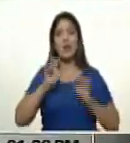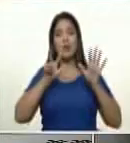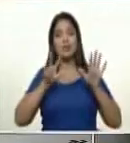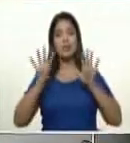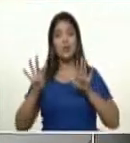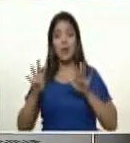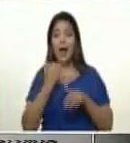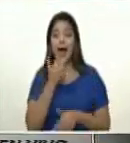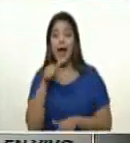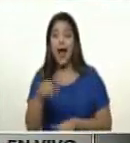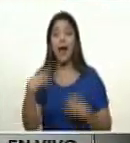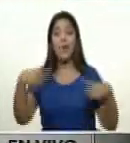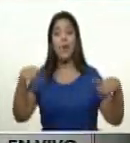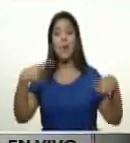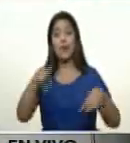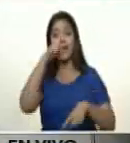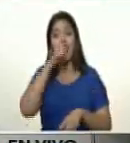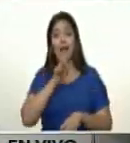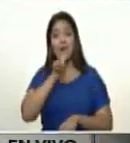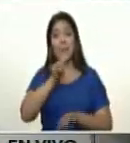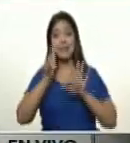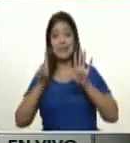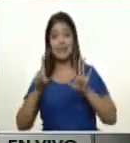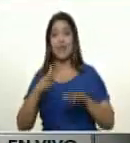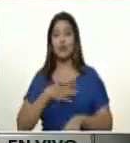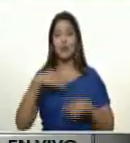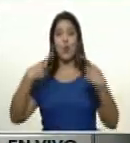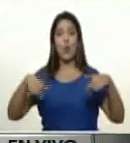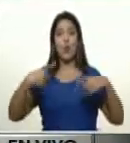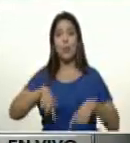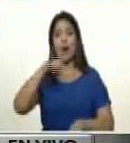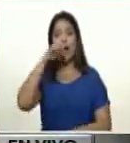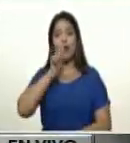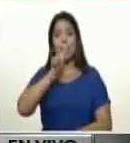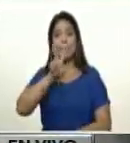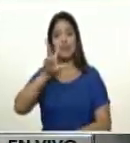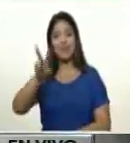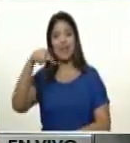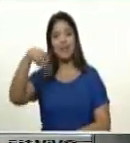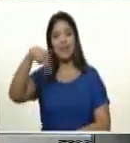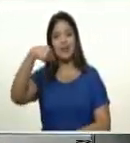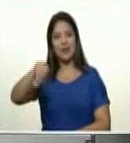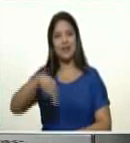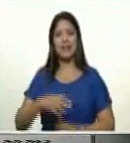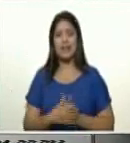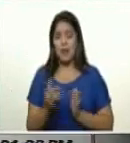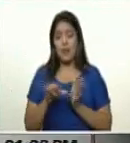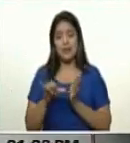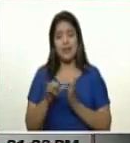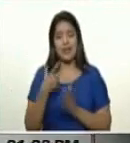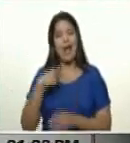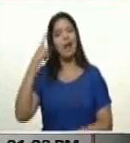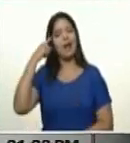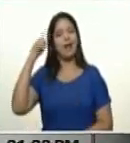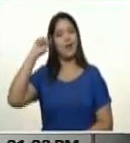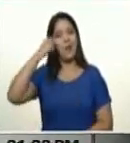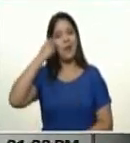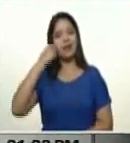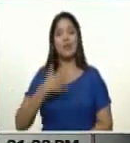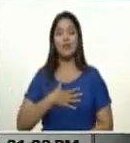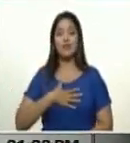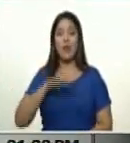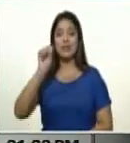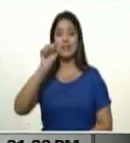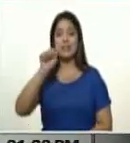89. Vas a cumplir ahora 26. Sí. Yo cumplo años el 23 de noviembre. Ah, ok. Estamos cerquita. Lo recordaremos. Yo soy Sagitario, tú no